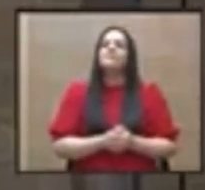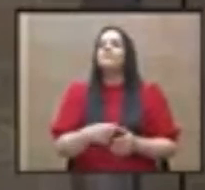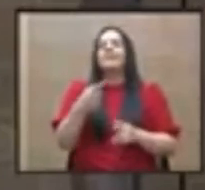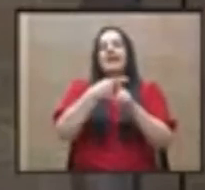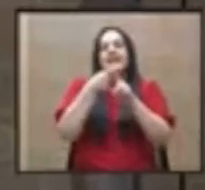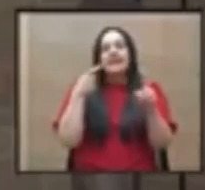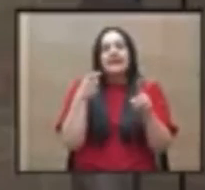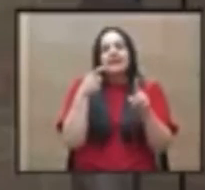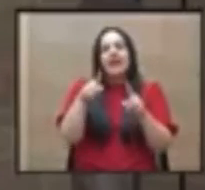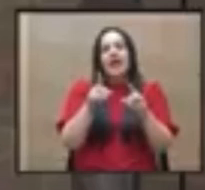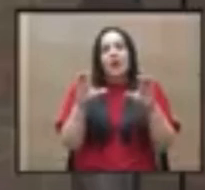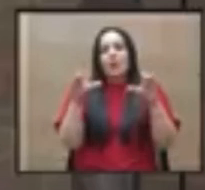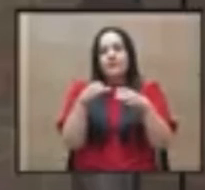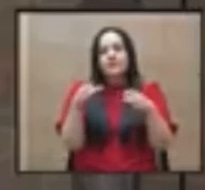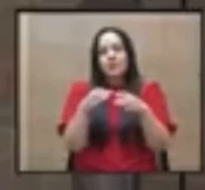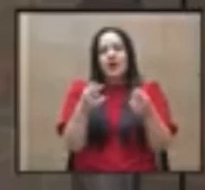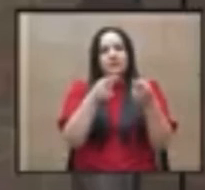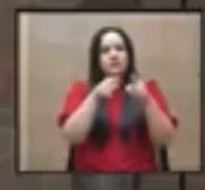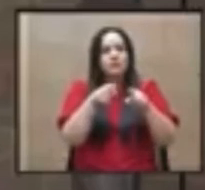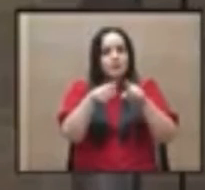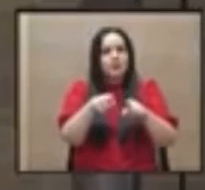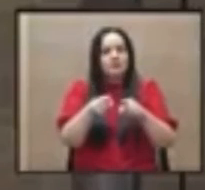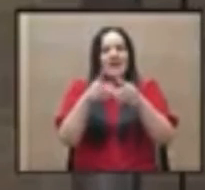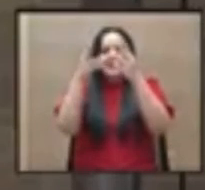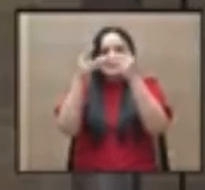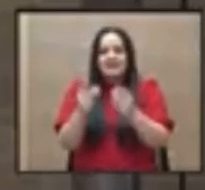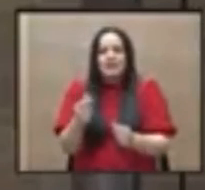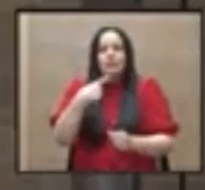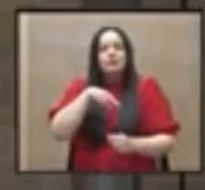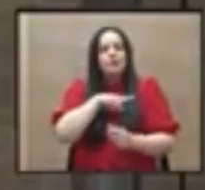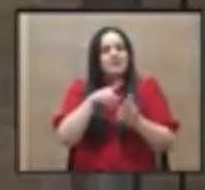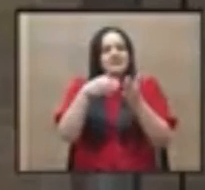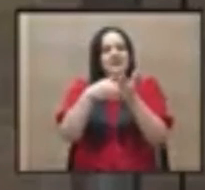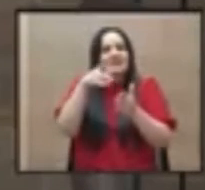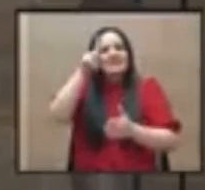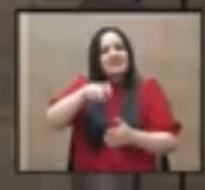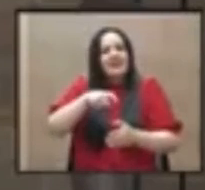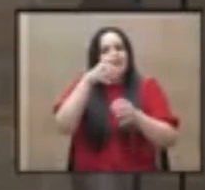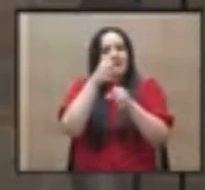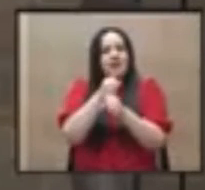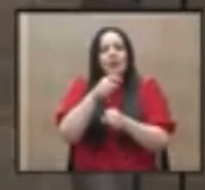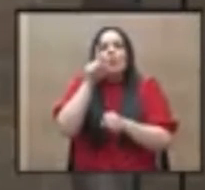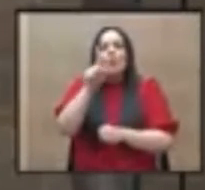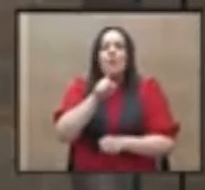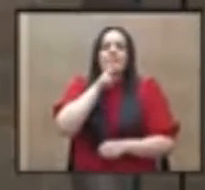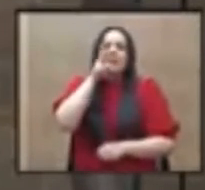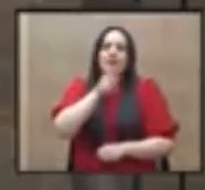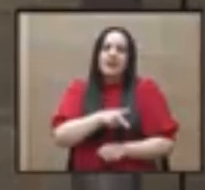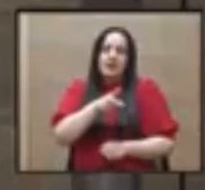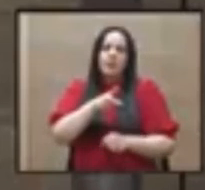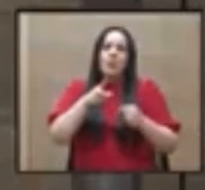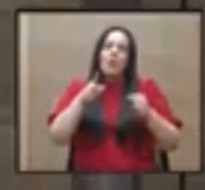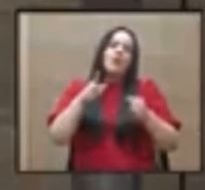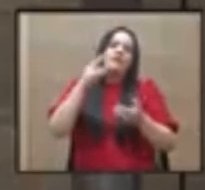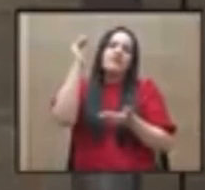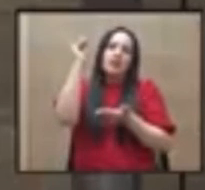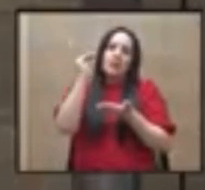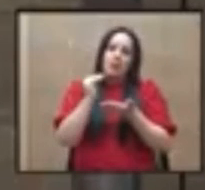Desde la Comisión de Asuntos Hacendarios hemos insistido en que se debe realizar un verdadero recorte de